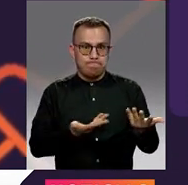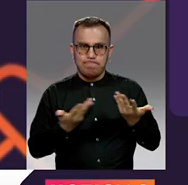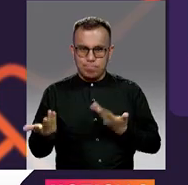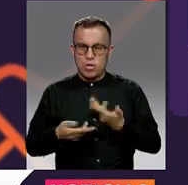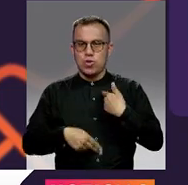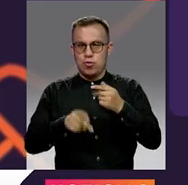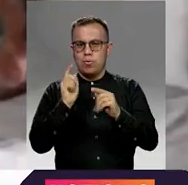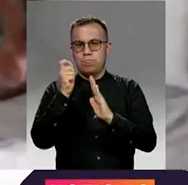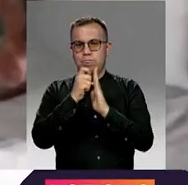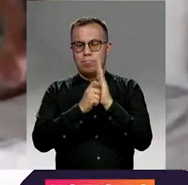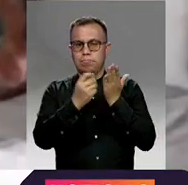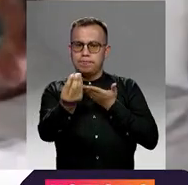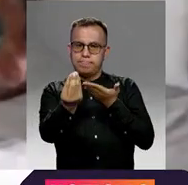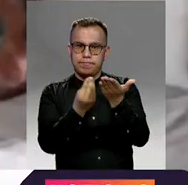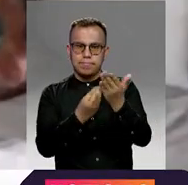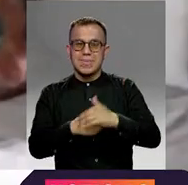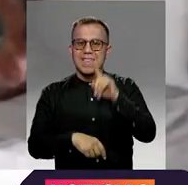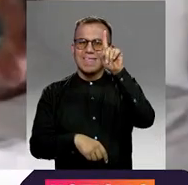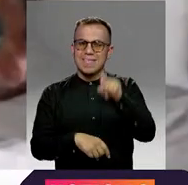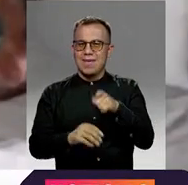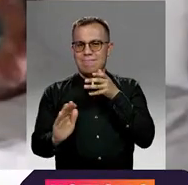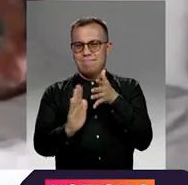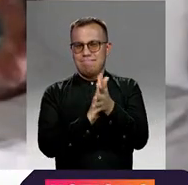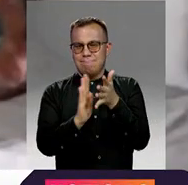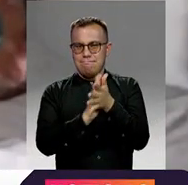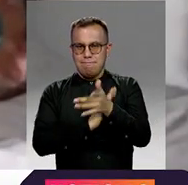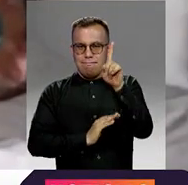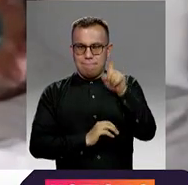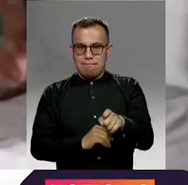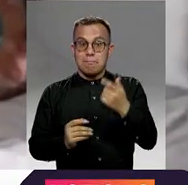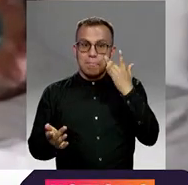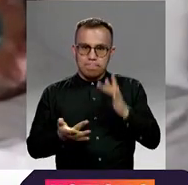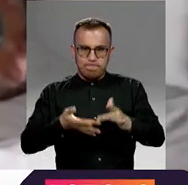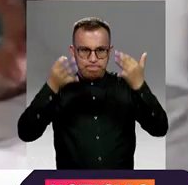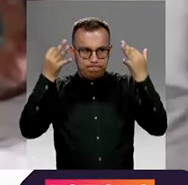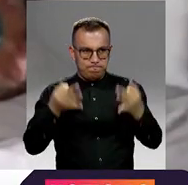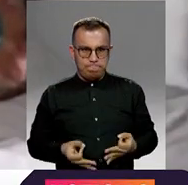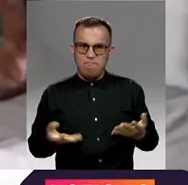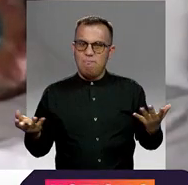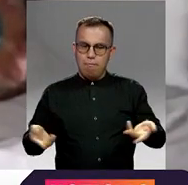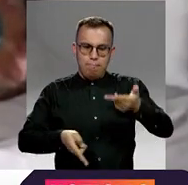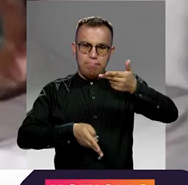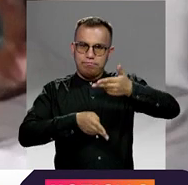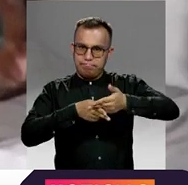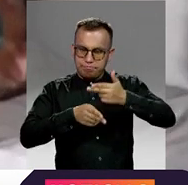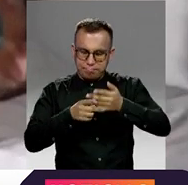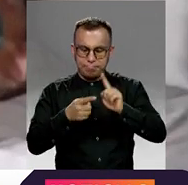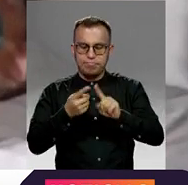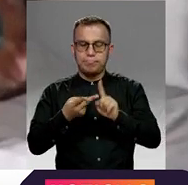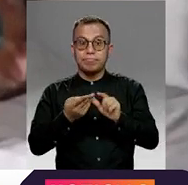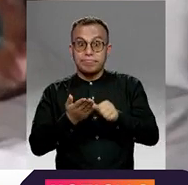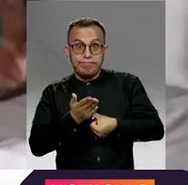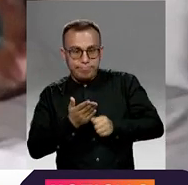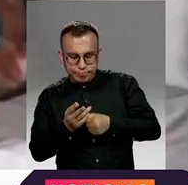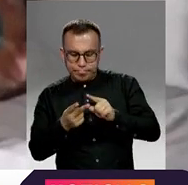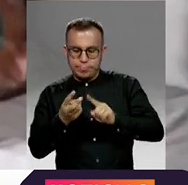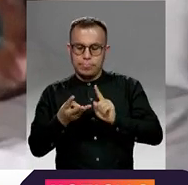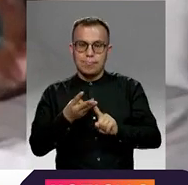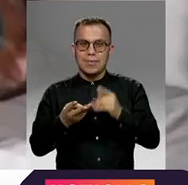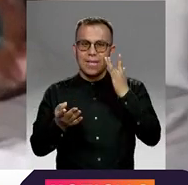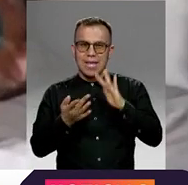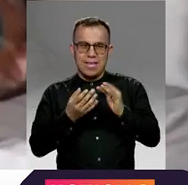algunos criterios. Tienen que dar una información precisa sobre el nombre, identidad,